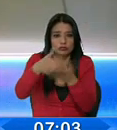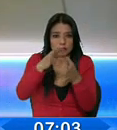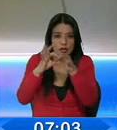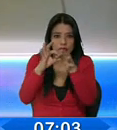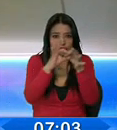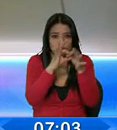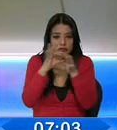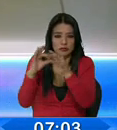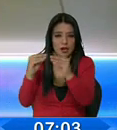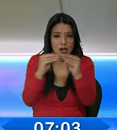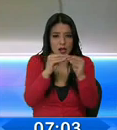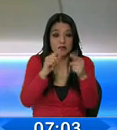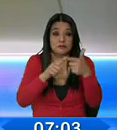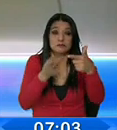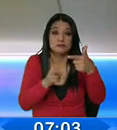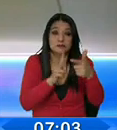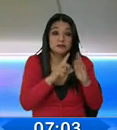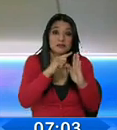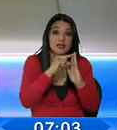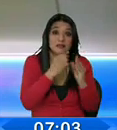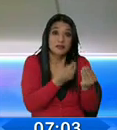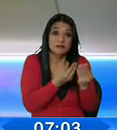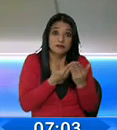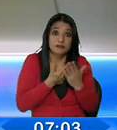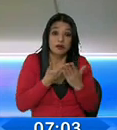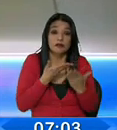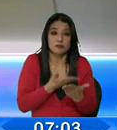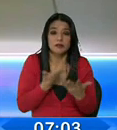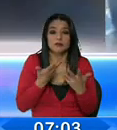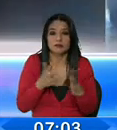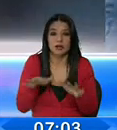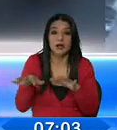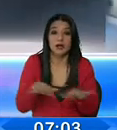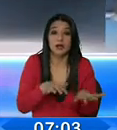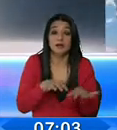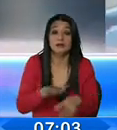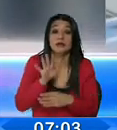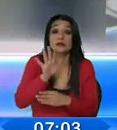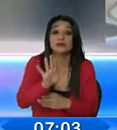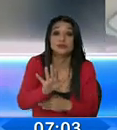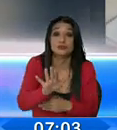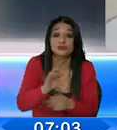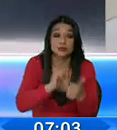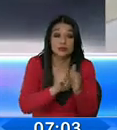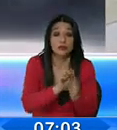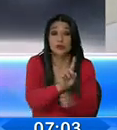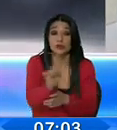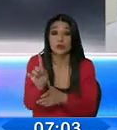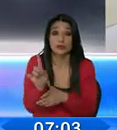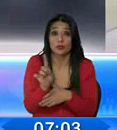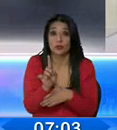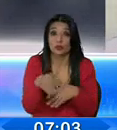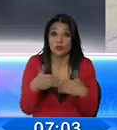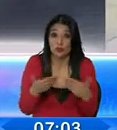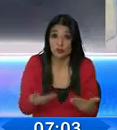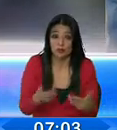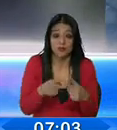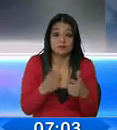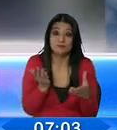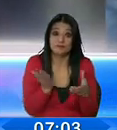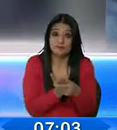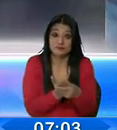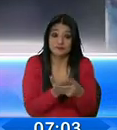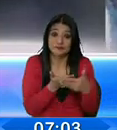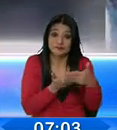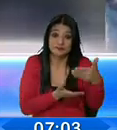hubo informes del Servicio de Rentas Internas que rinde cuentas de la actividad económica de cada uno. En el expediente también consta